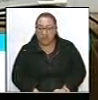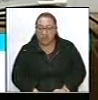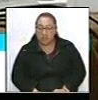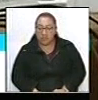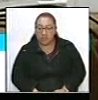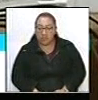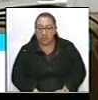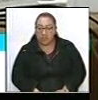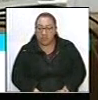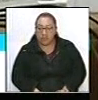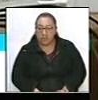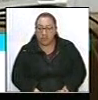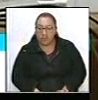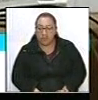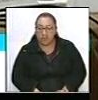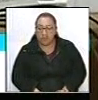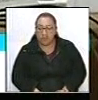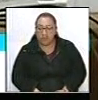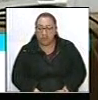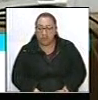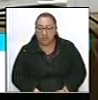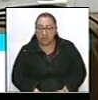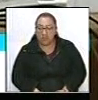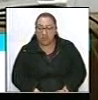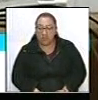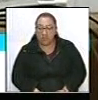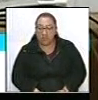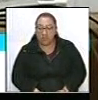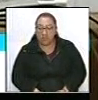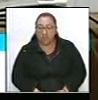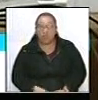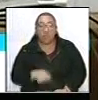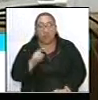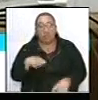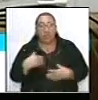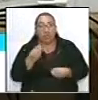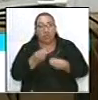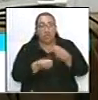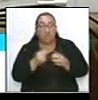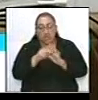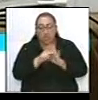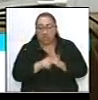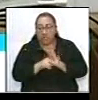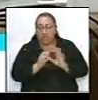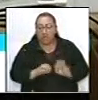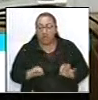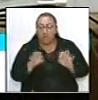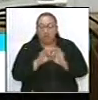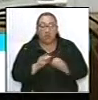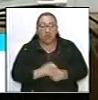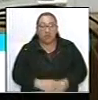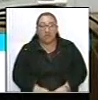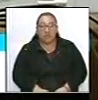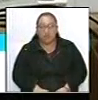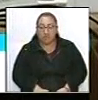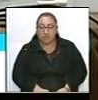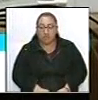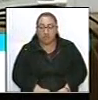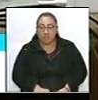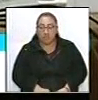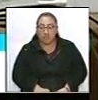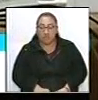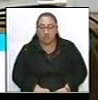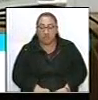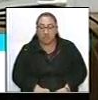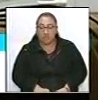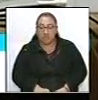participación ciudadana. A grandes rasgos, eso es lo que podría aportar a esta norma, que es fundamental e importantísima para